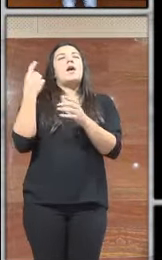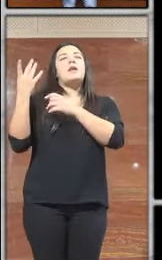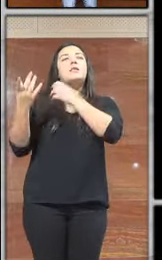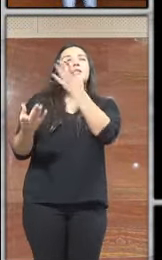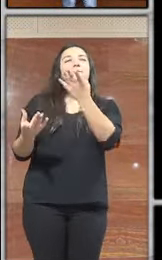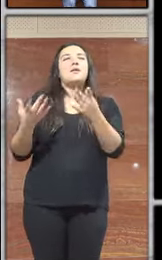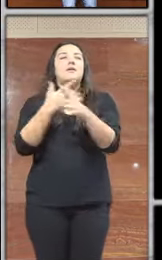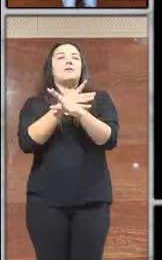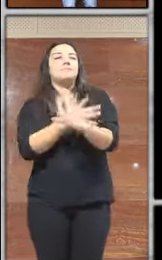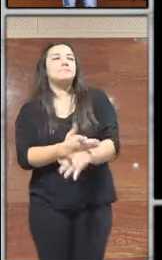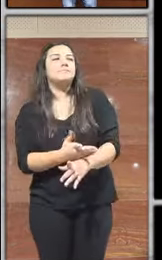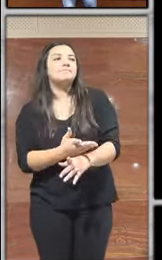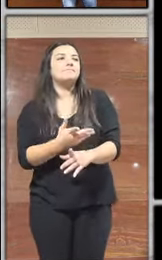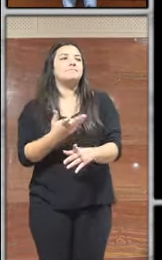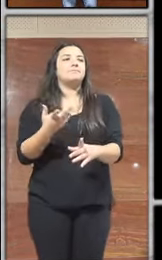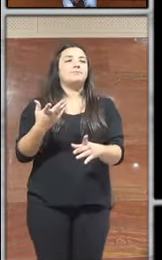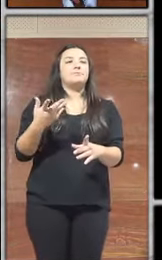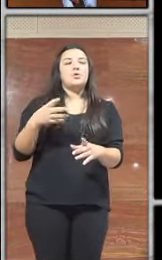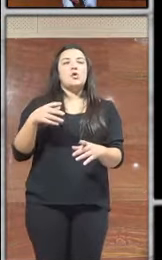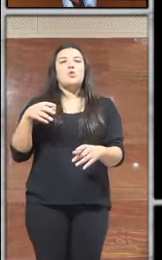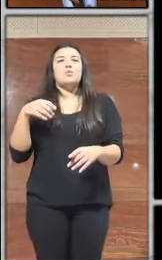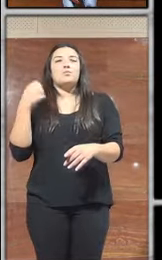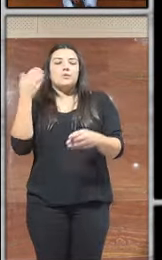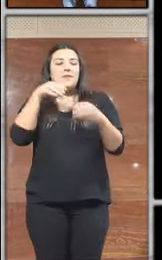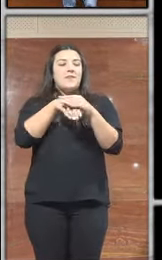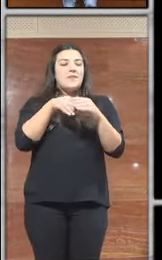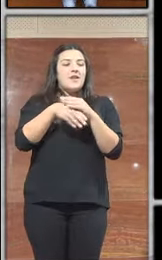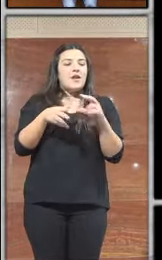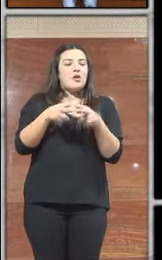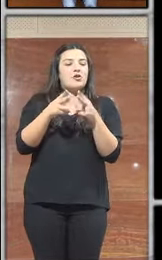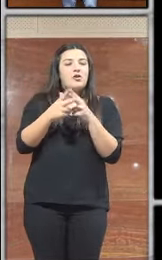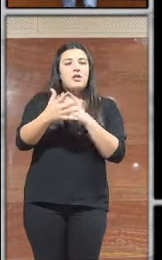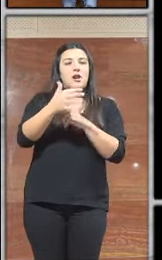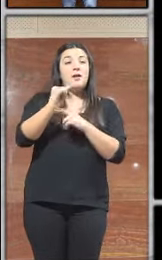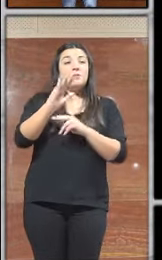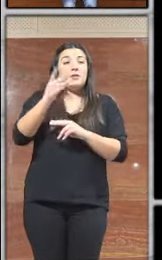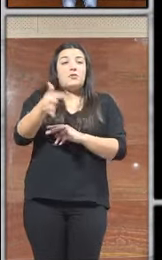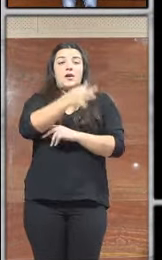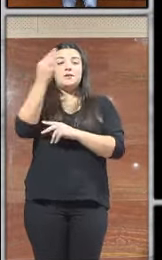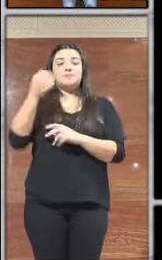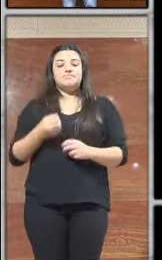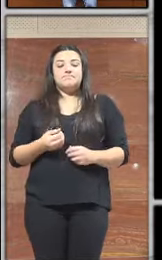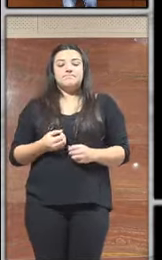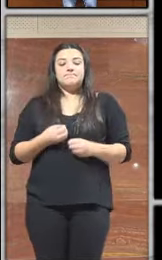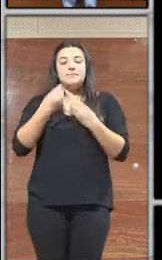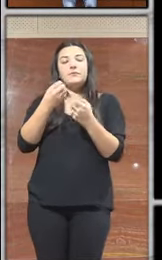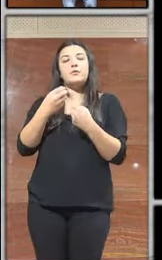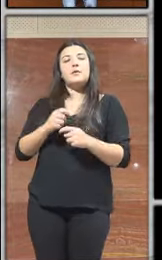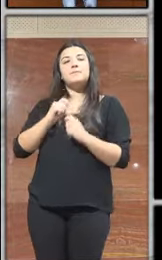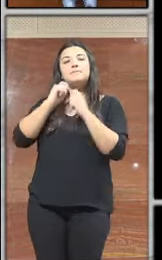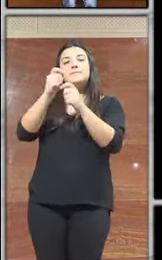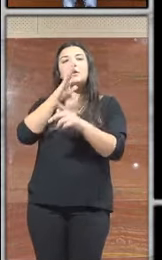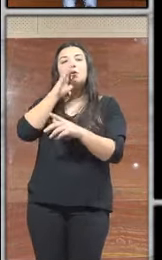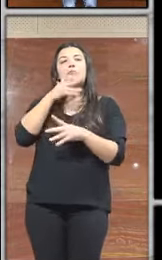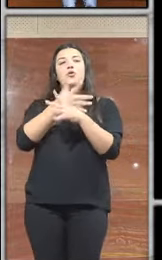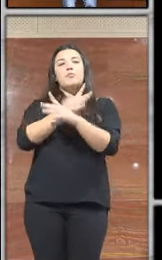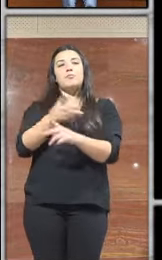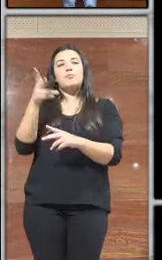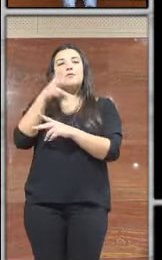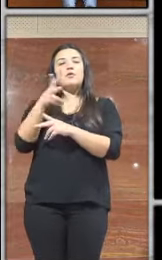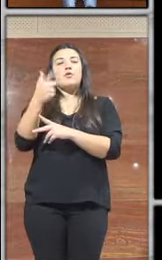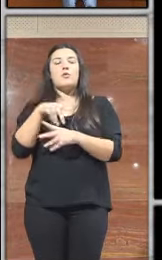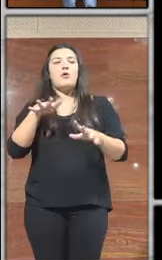de un componente muy social pero que al mismo tiempo pues aportan información porque como estos videojuegos ya reconocen patrones de